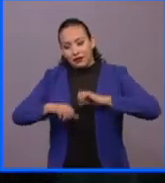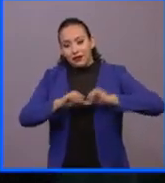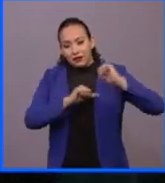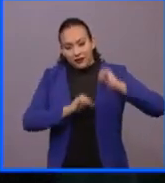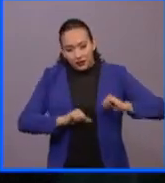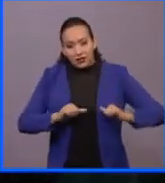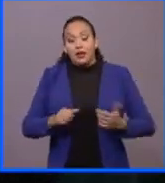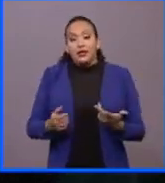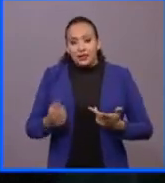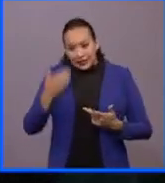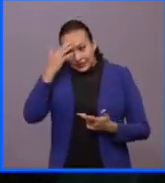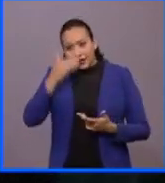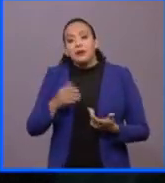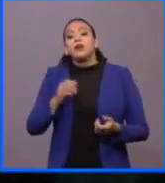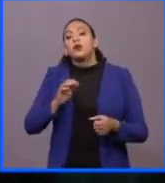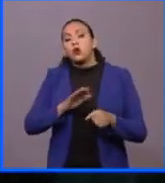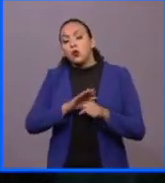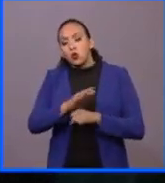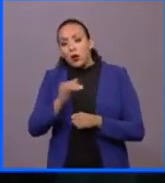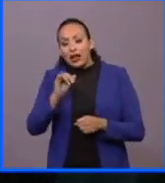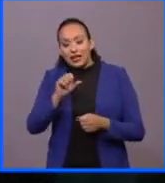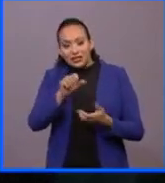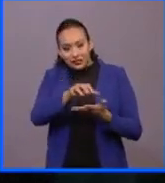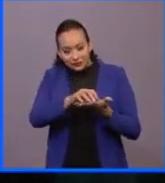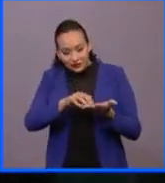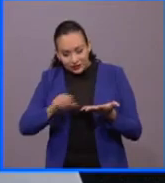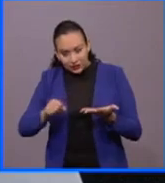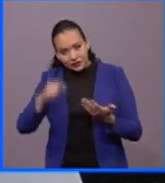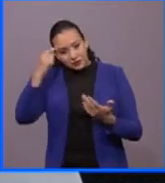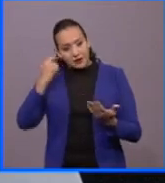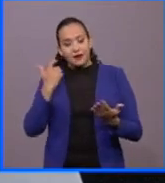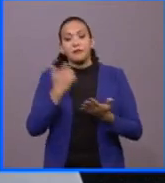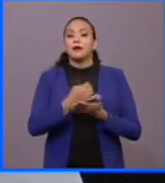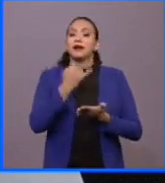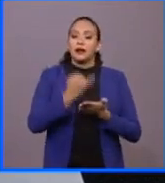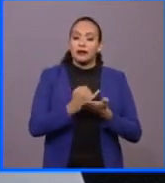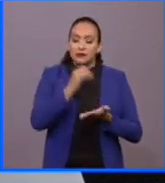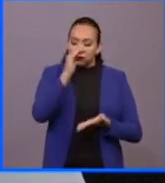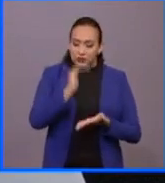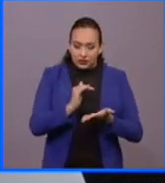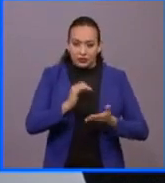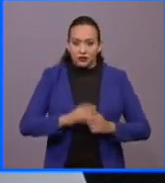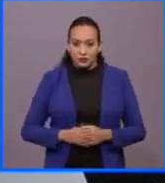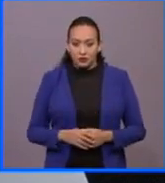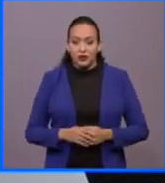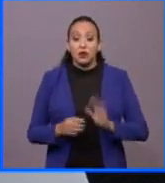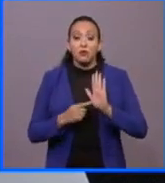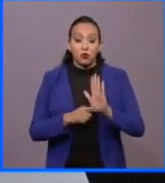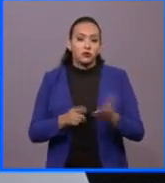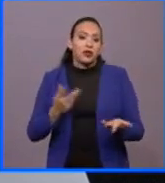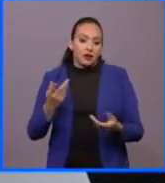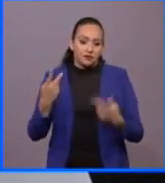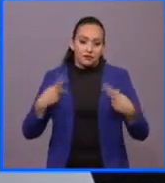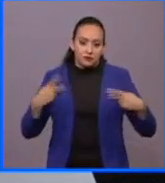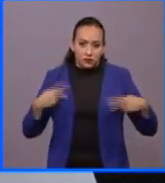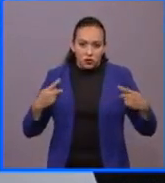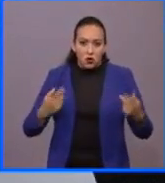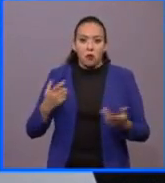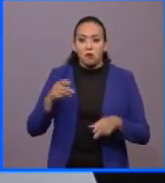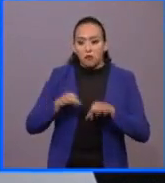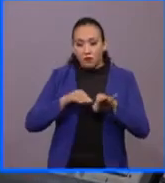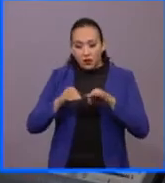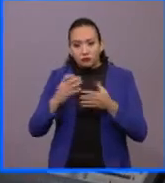tales las erogaciones relacionadas con su operación normal y mediante las cuales obtiene sus ingresos. Tampoco